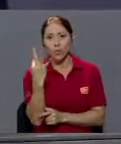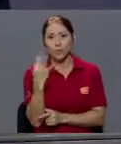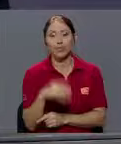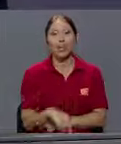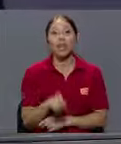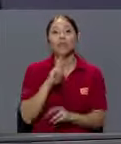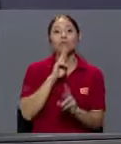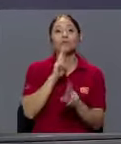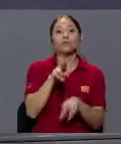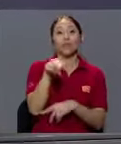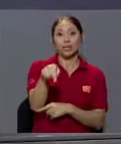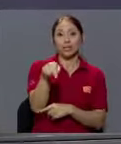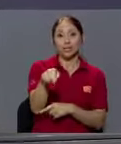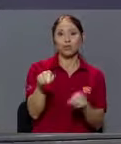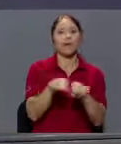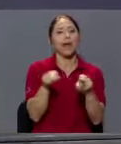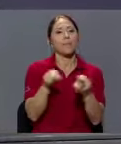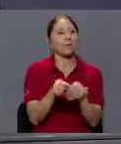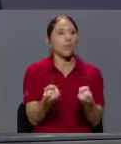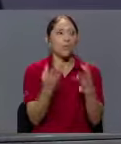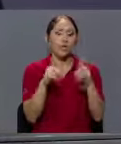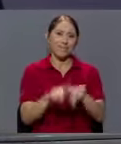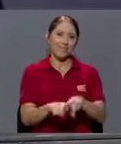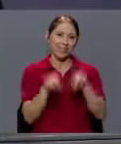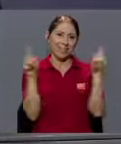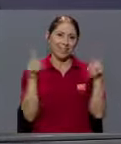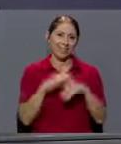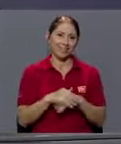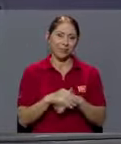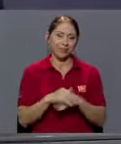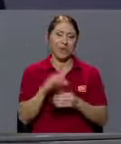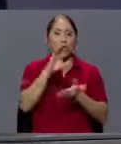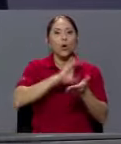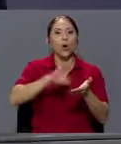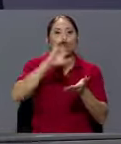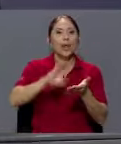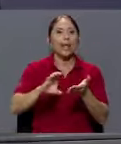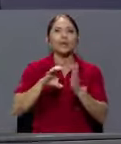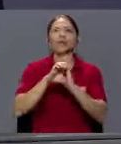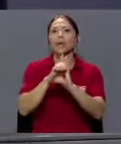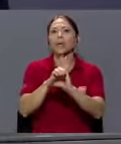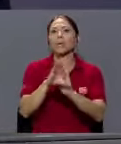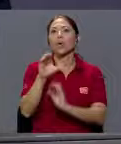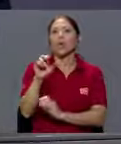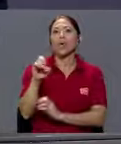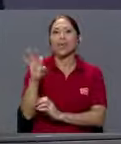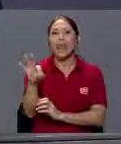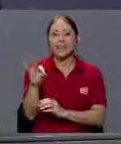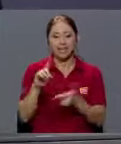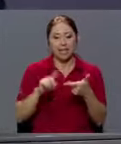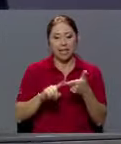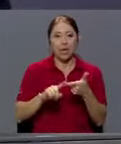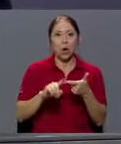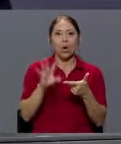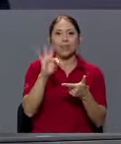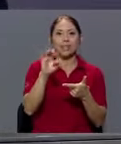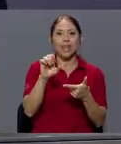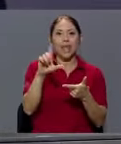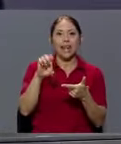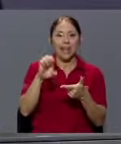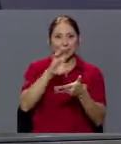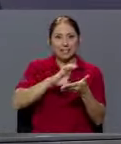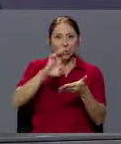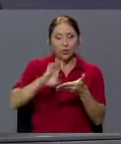resultados dentro de esas modalidades también son muy diferentes. Teniendo los colegios, por ejemplo, como el CONET, como las telesecundarias, como